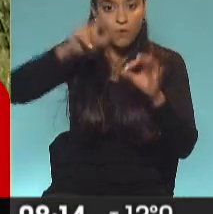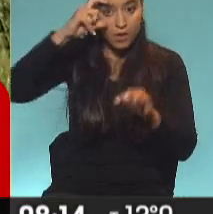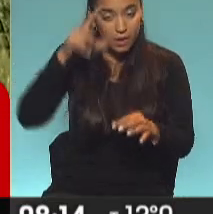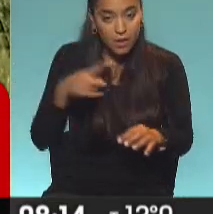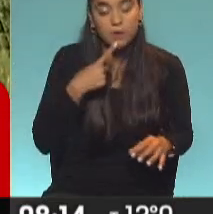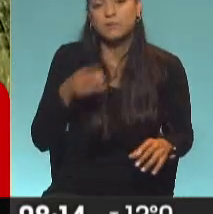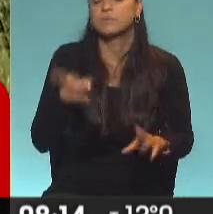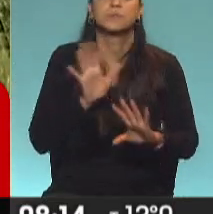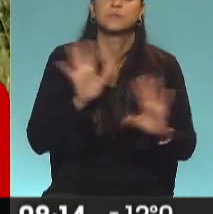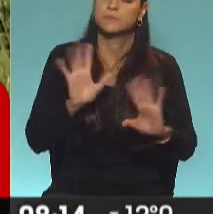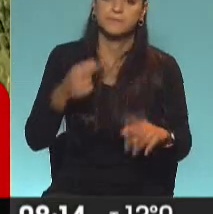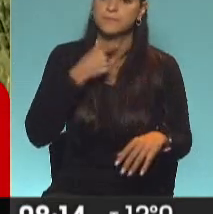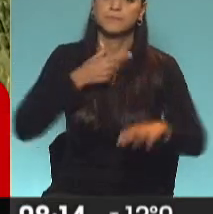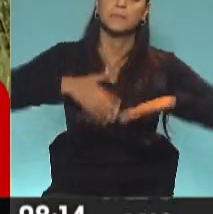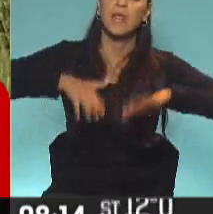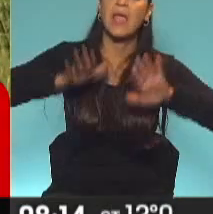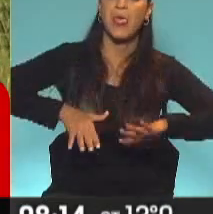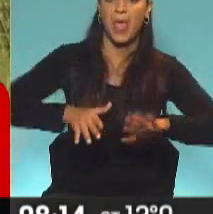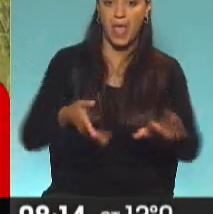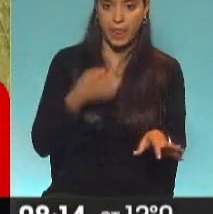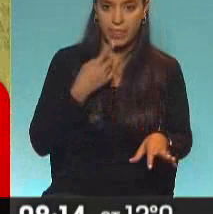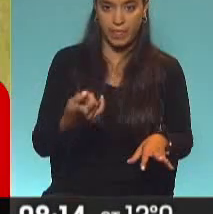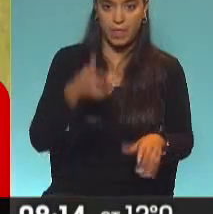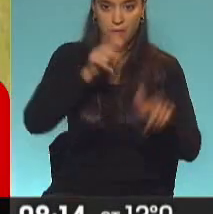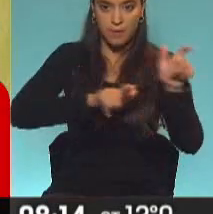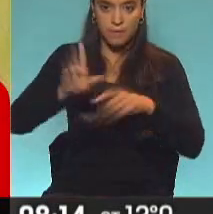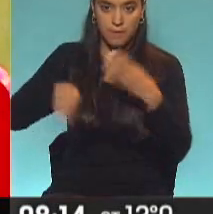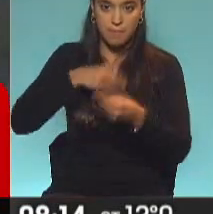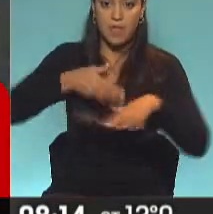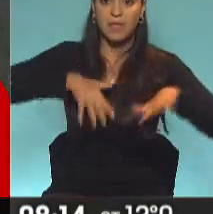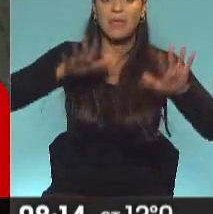dicho que se iban a quedar sí o sí en el predio y que